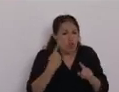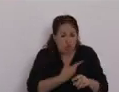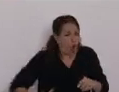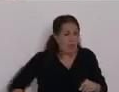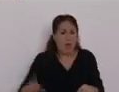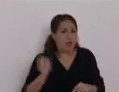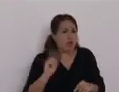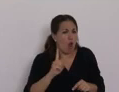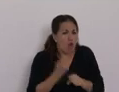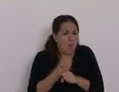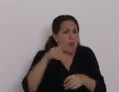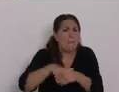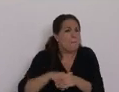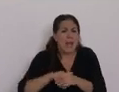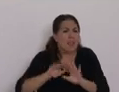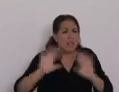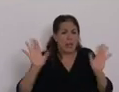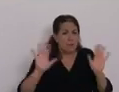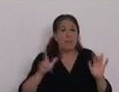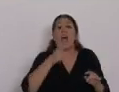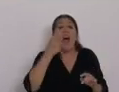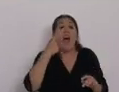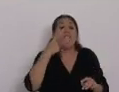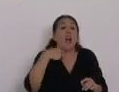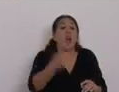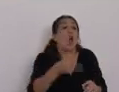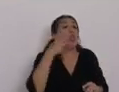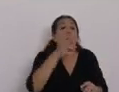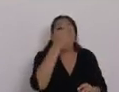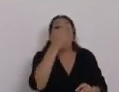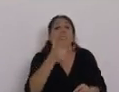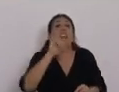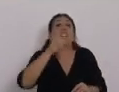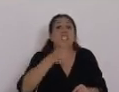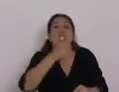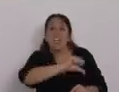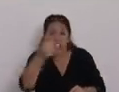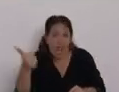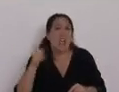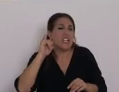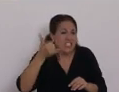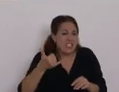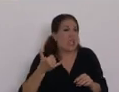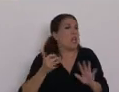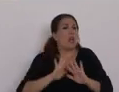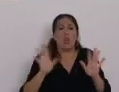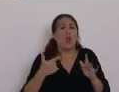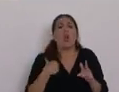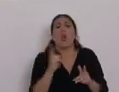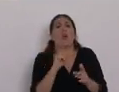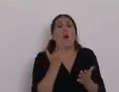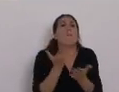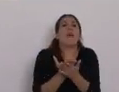pretendemos hacerlo, lo haremos en el 2023 si la gente nos vota y nos acompaña e iremos con nuestra plataforma de gobierno. No pedimos